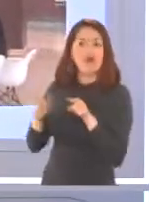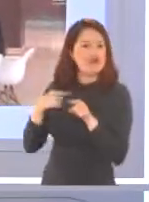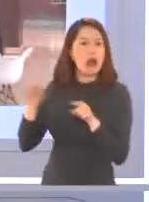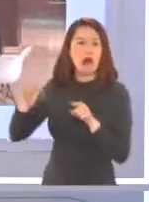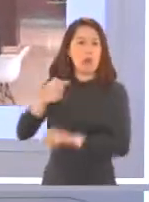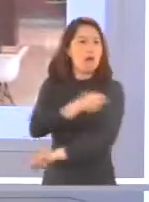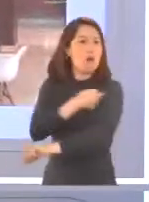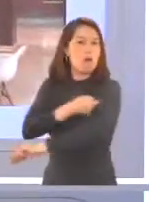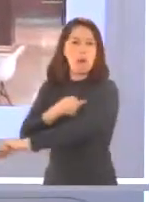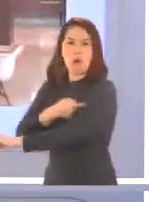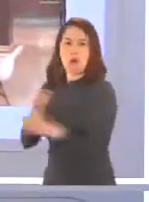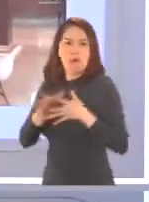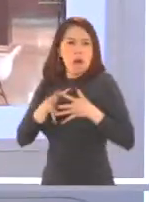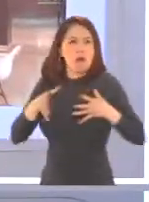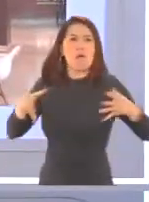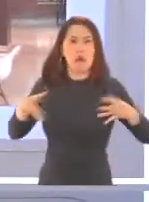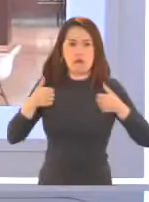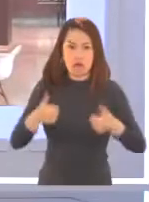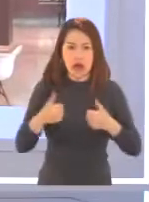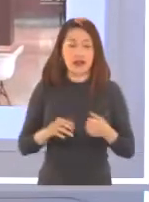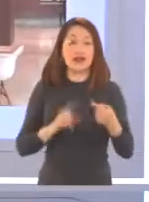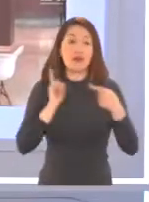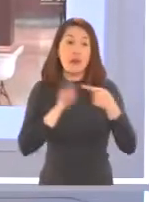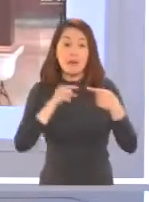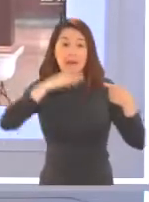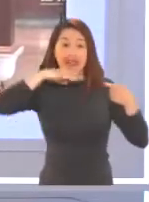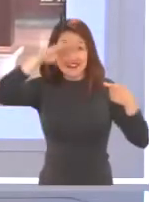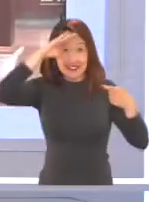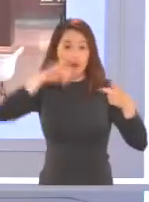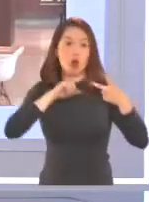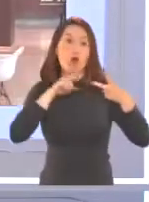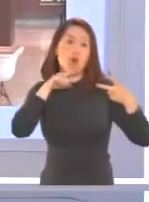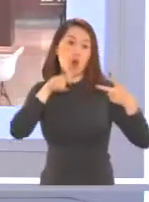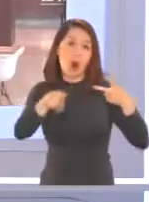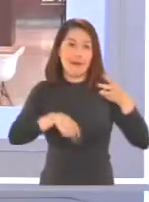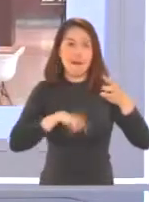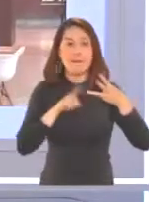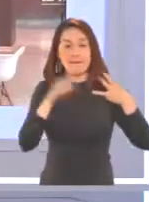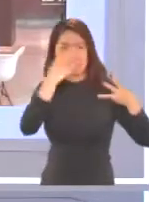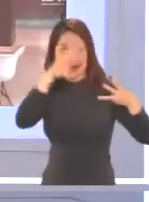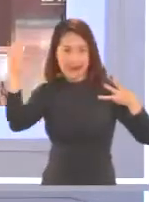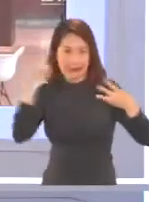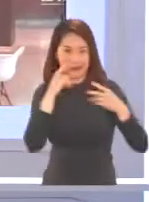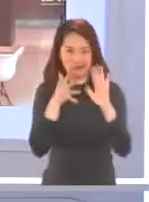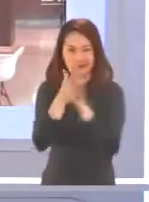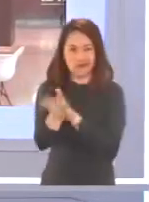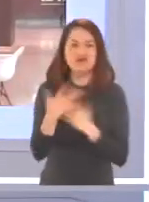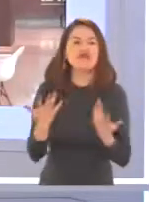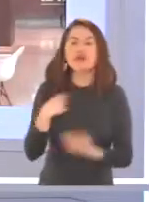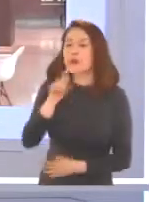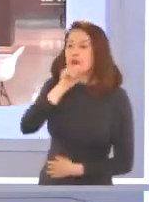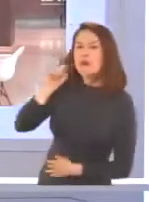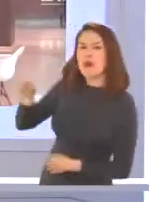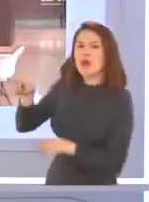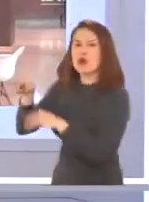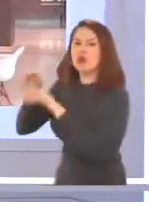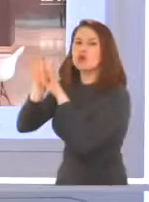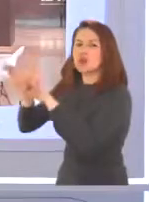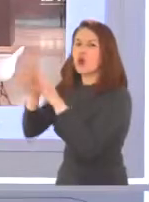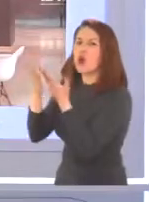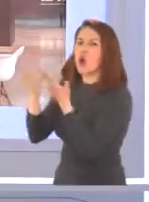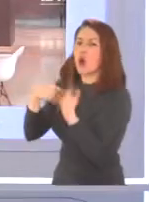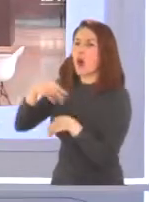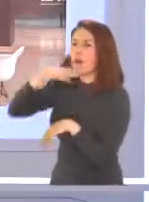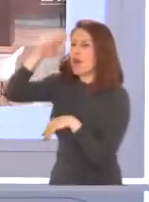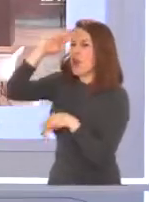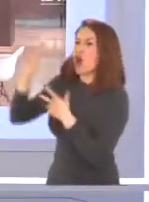Más adelante iremos a la ciudad de Bucaramanga y también estaremos en Barranquilla. Sara Gudelo, ¿cómo está el panorama hoy en los centros comerciales y en los establecimientos y qué